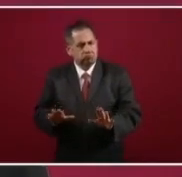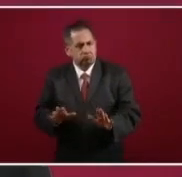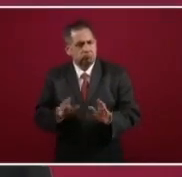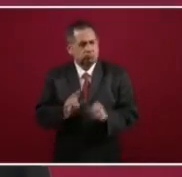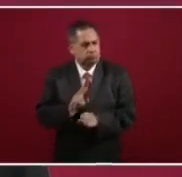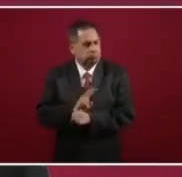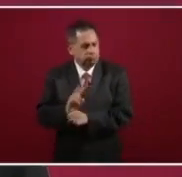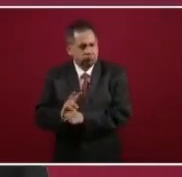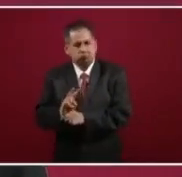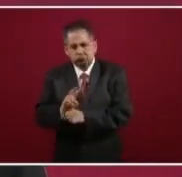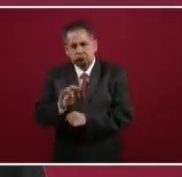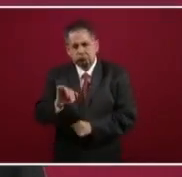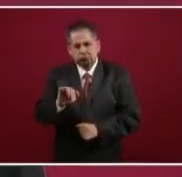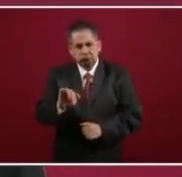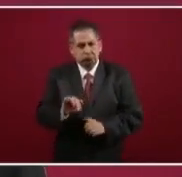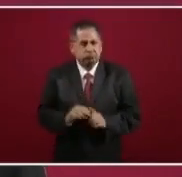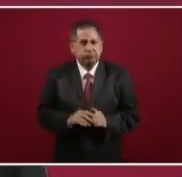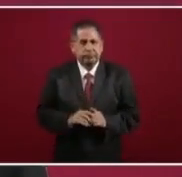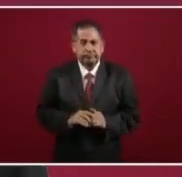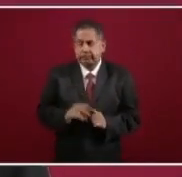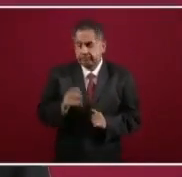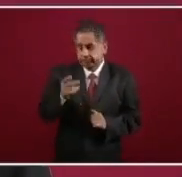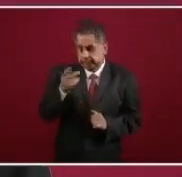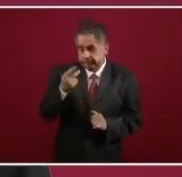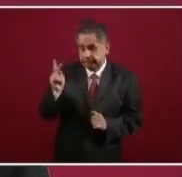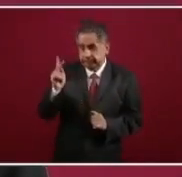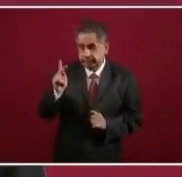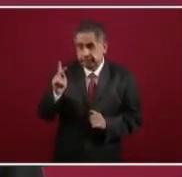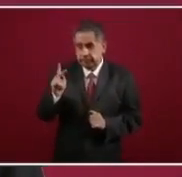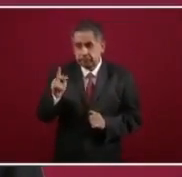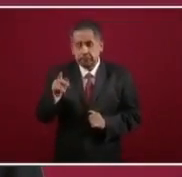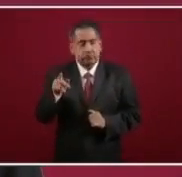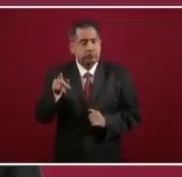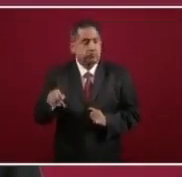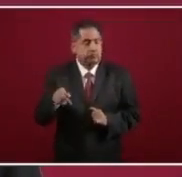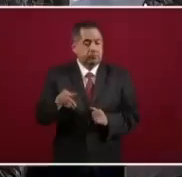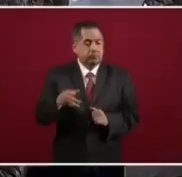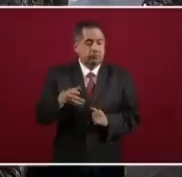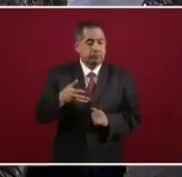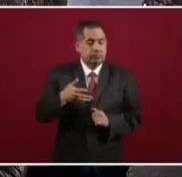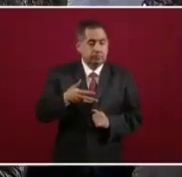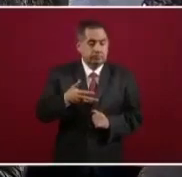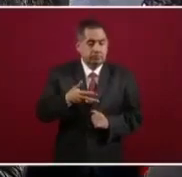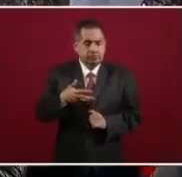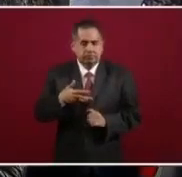pero el que nada debe nada teme